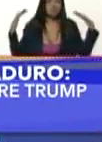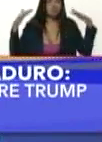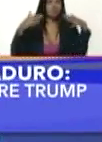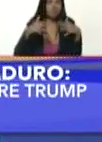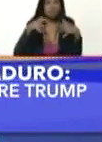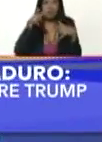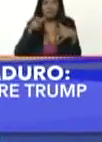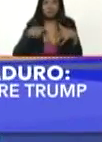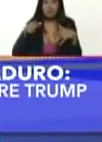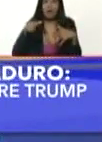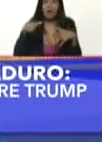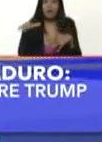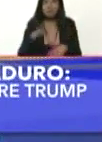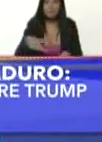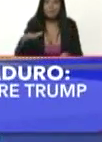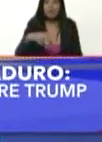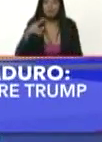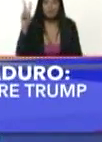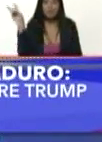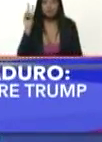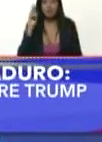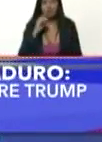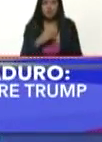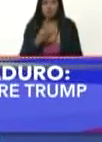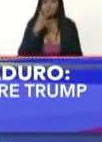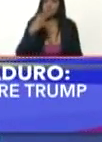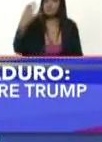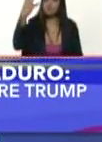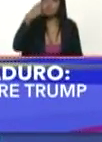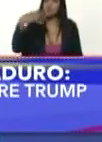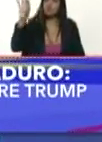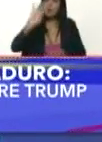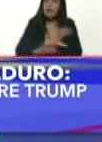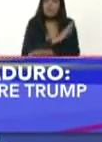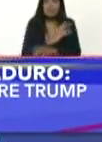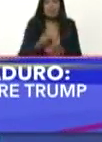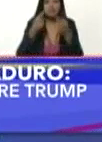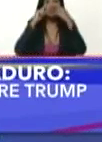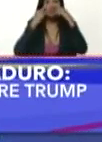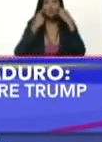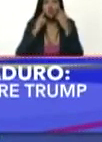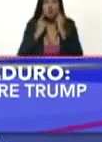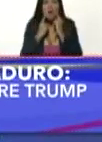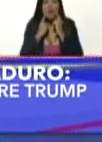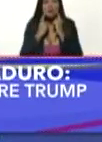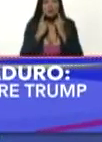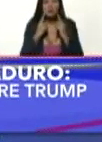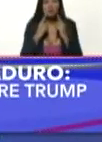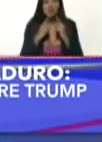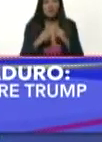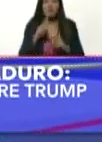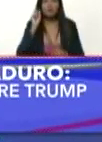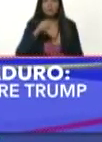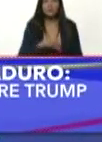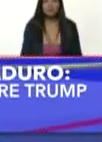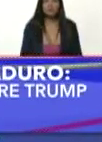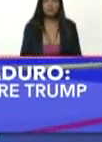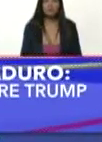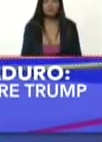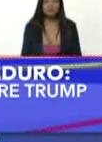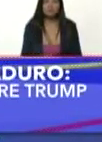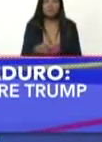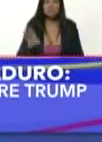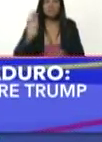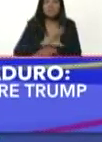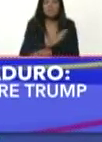estación, full de gente, estaba cantando con lágrimas en los ojos esa